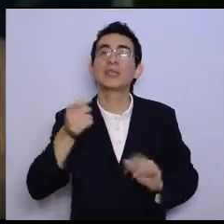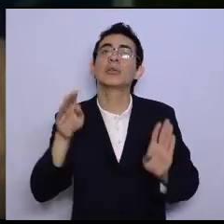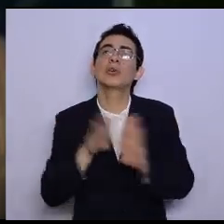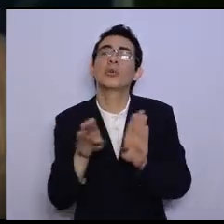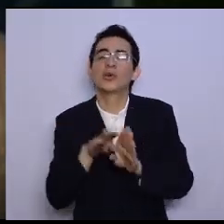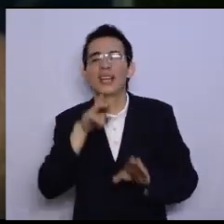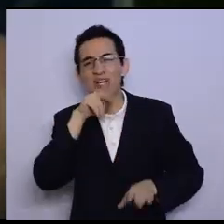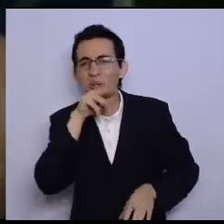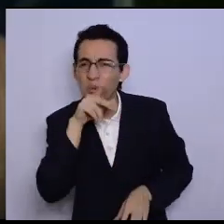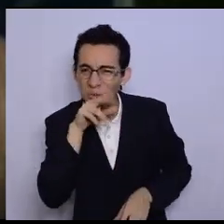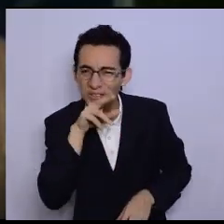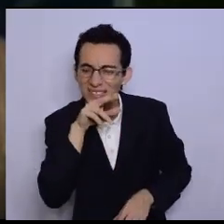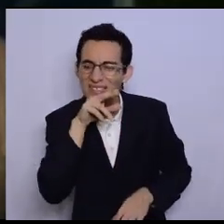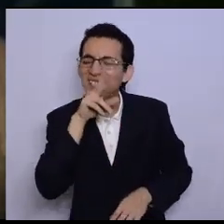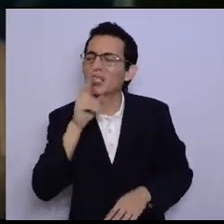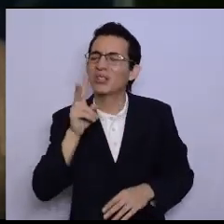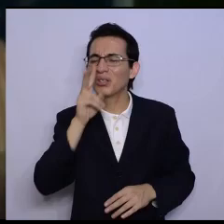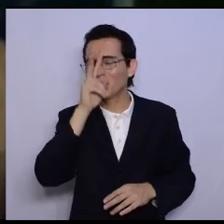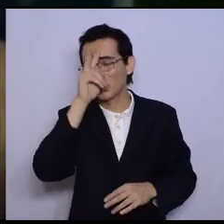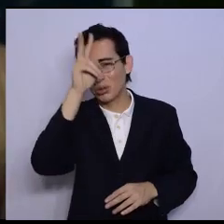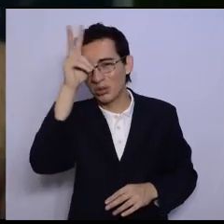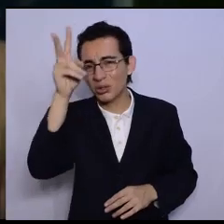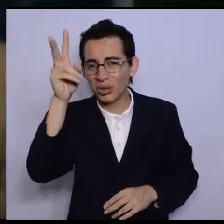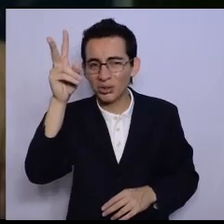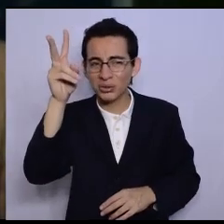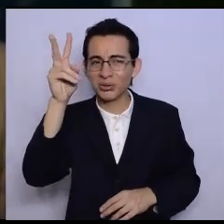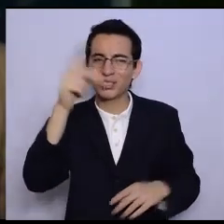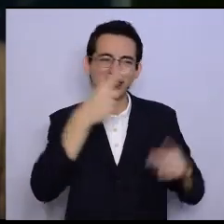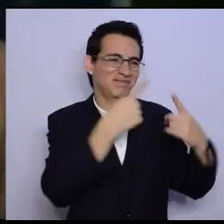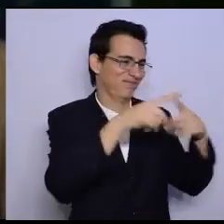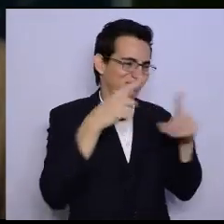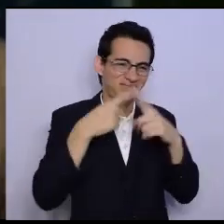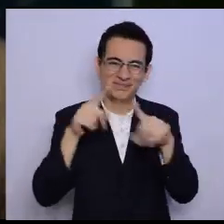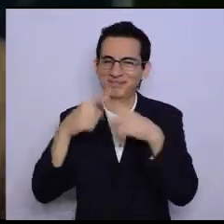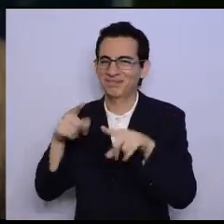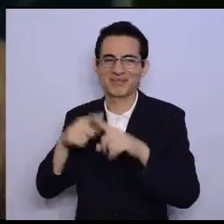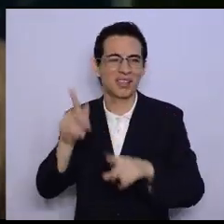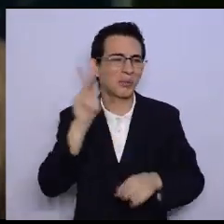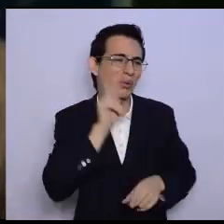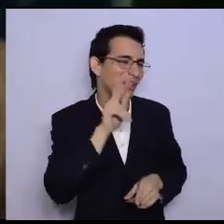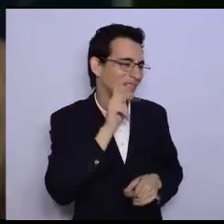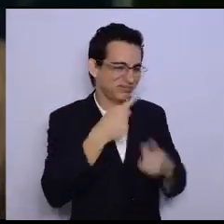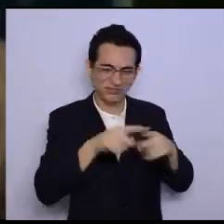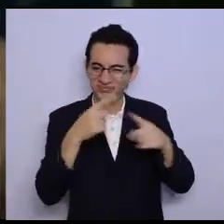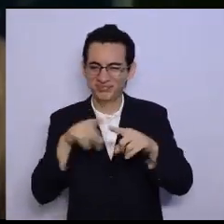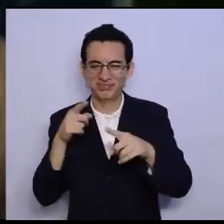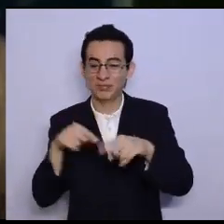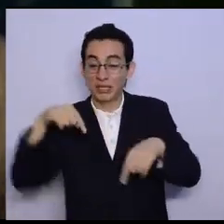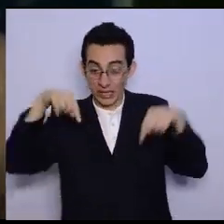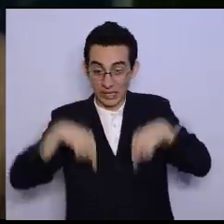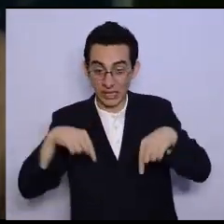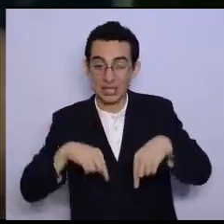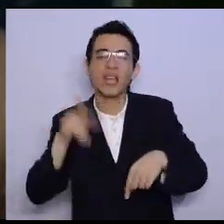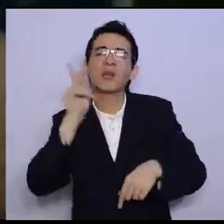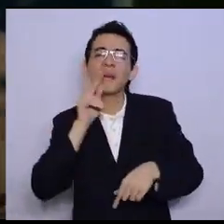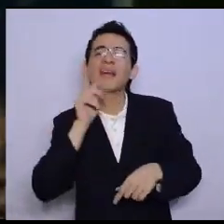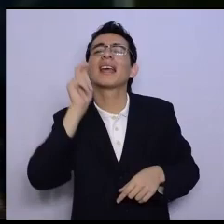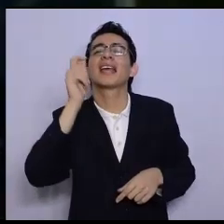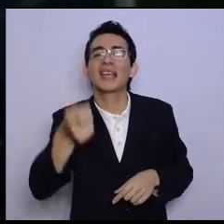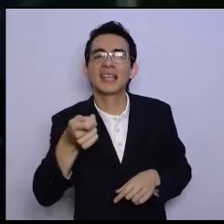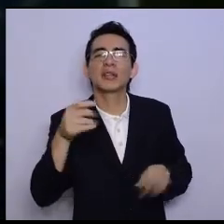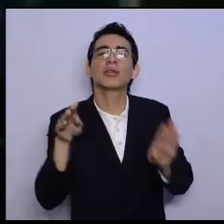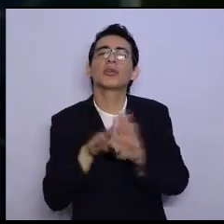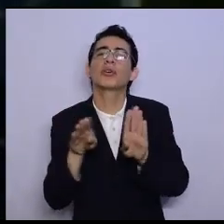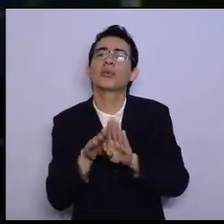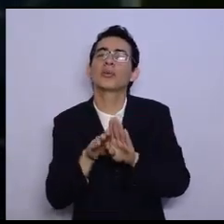estrechez, dolor, en diversas pruebas. Pruebas aquí se refiere a meter